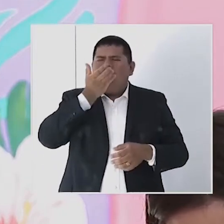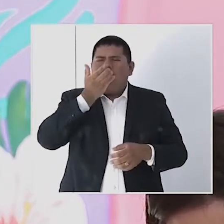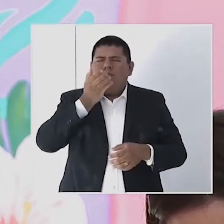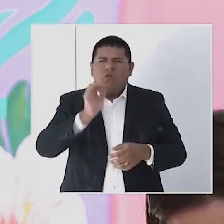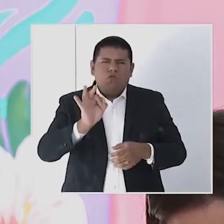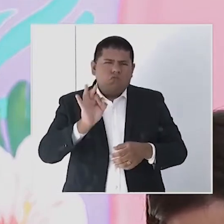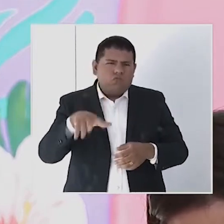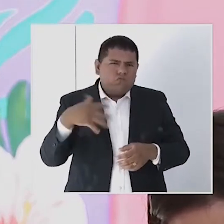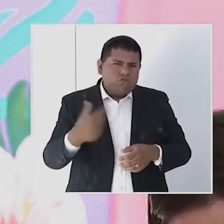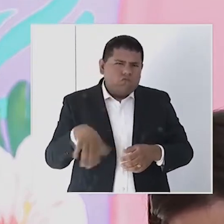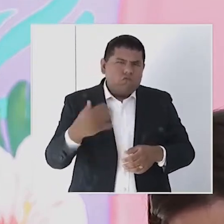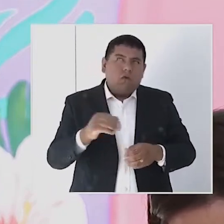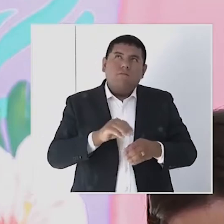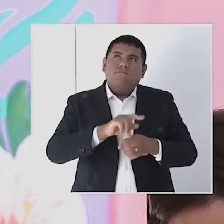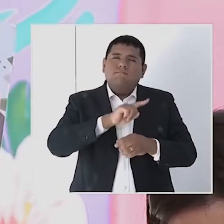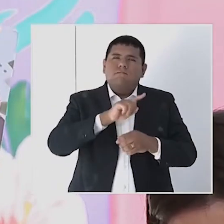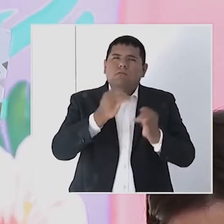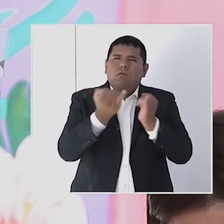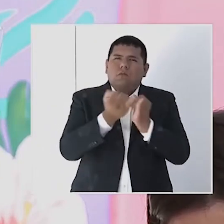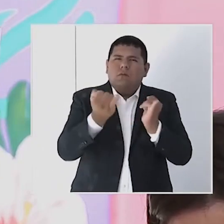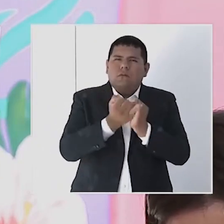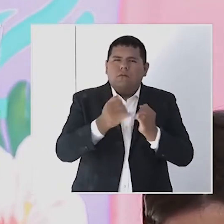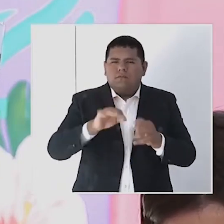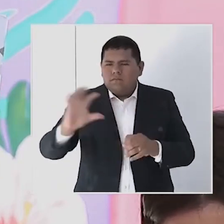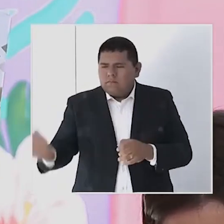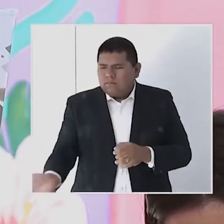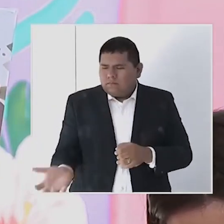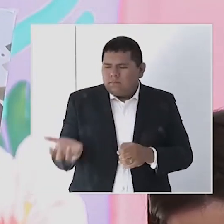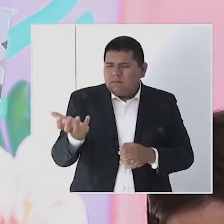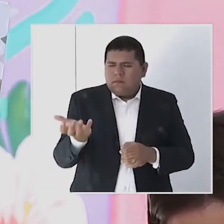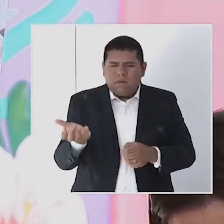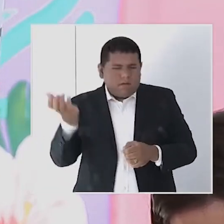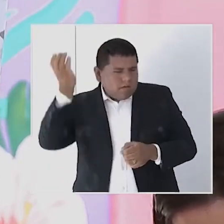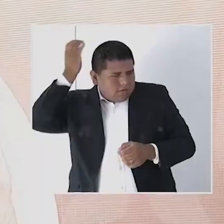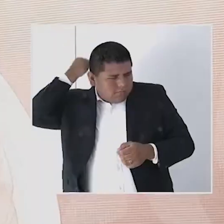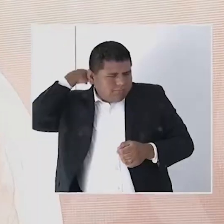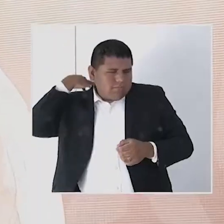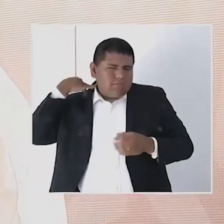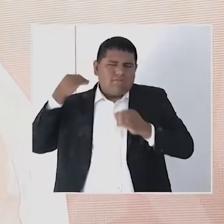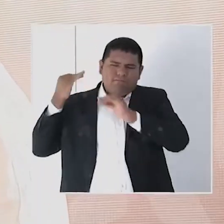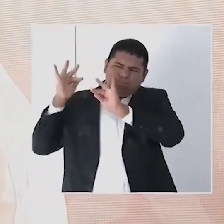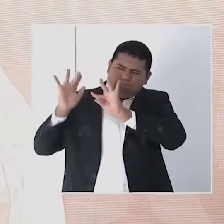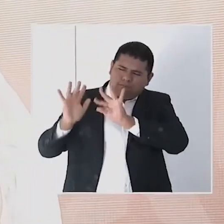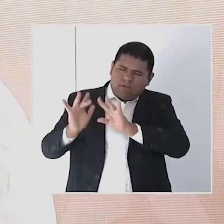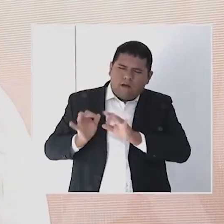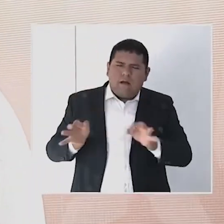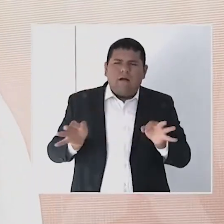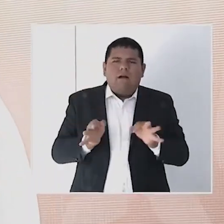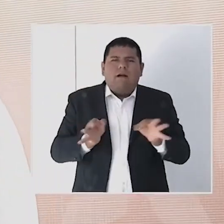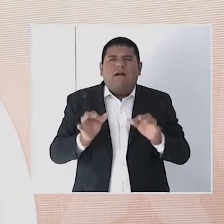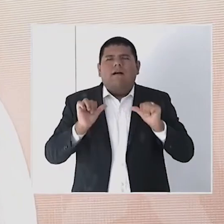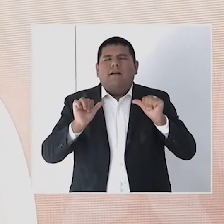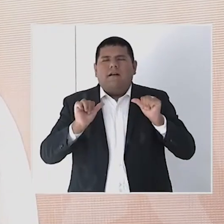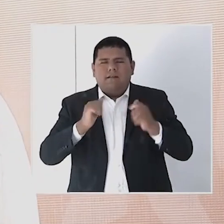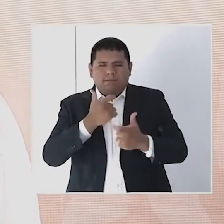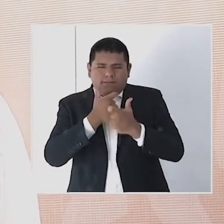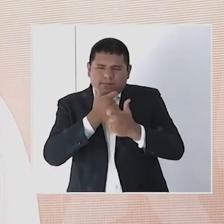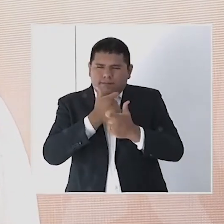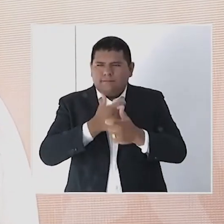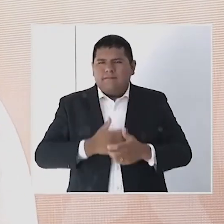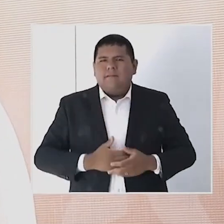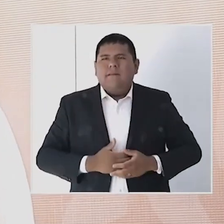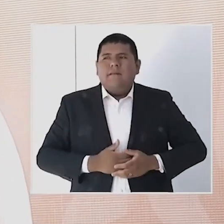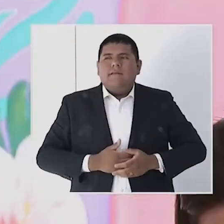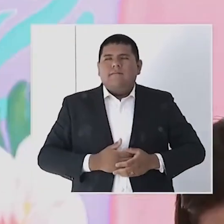altas nubes. Un buen puño a la espalda, que por ellas caminen divertidas y